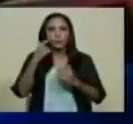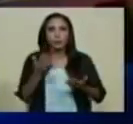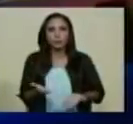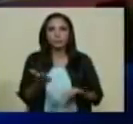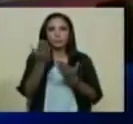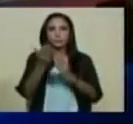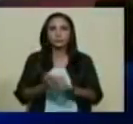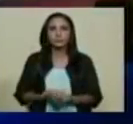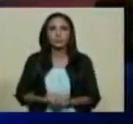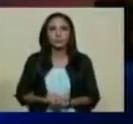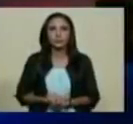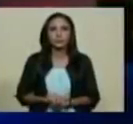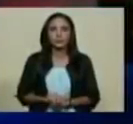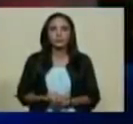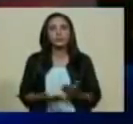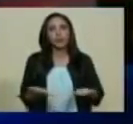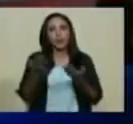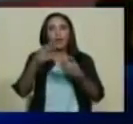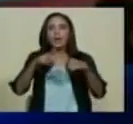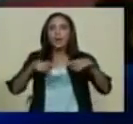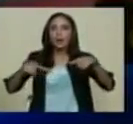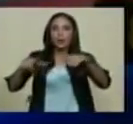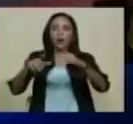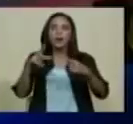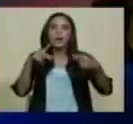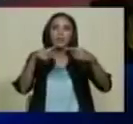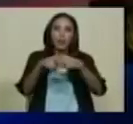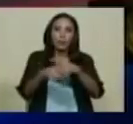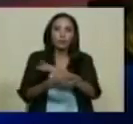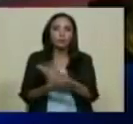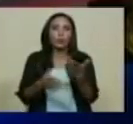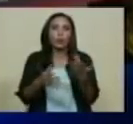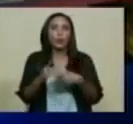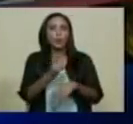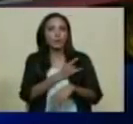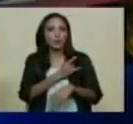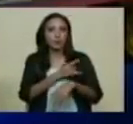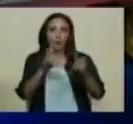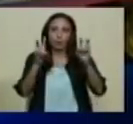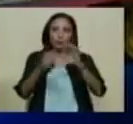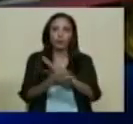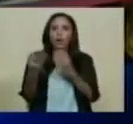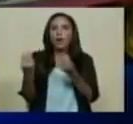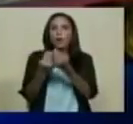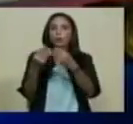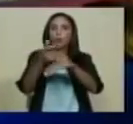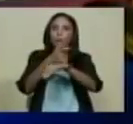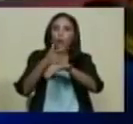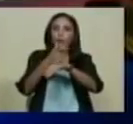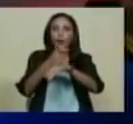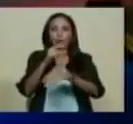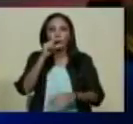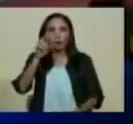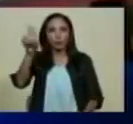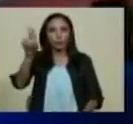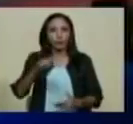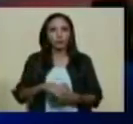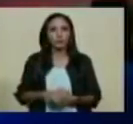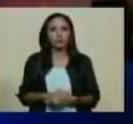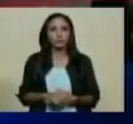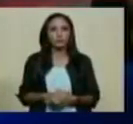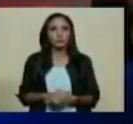Experimental de la Tecnología. Allá se encuentra el ministro Uber Roa, junto a nuestro gobernador del estado Miranda, Héctor